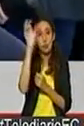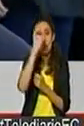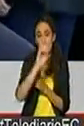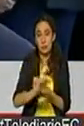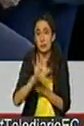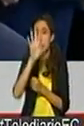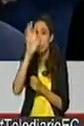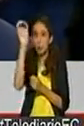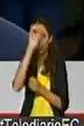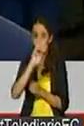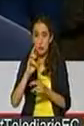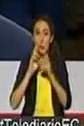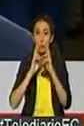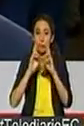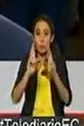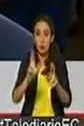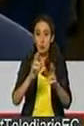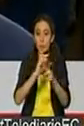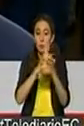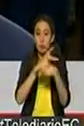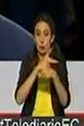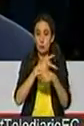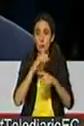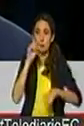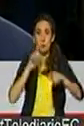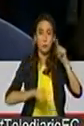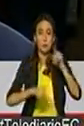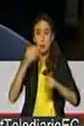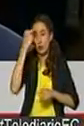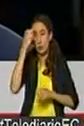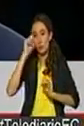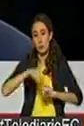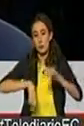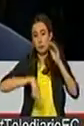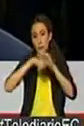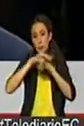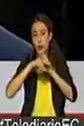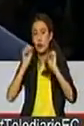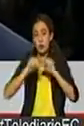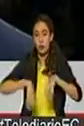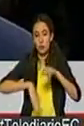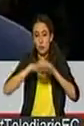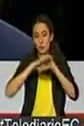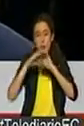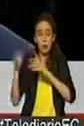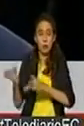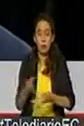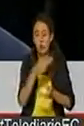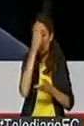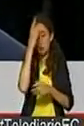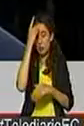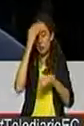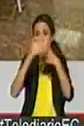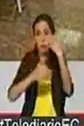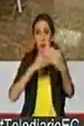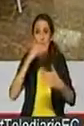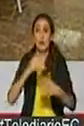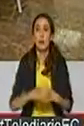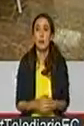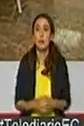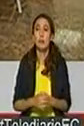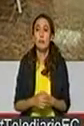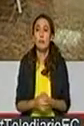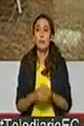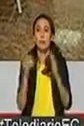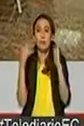del 5% del PIB. Yo creo que es bueno ponerle topes, porque debe estar referido además a lo adeudado, a lo pretéritamente adeudado. En lo